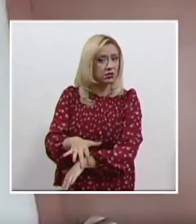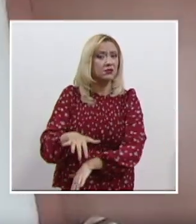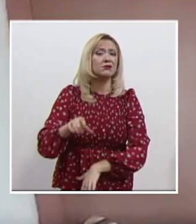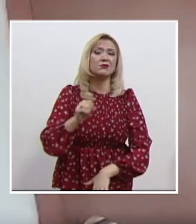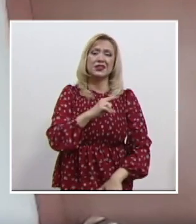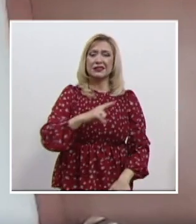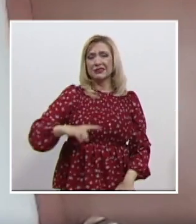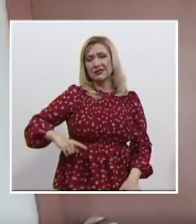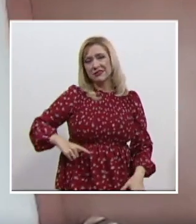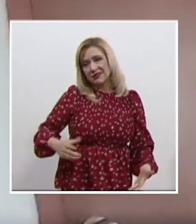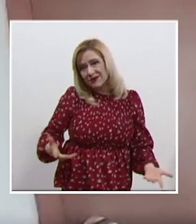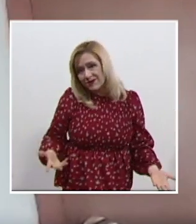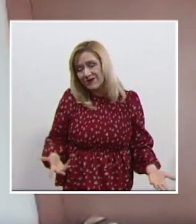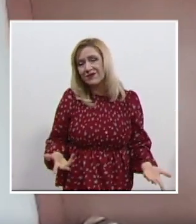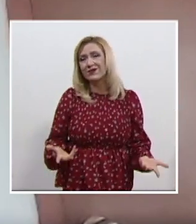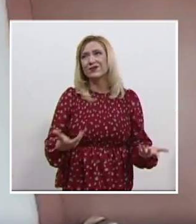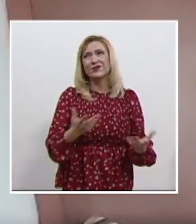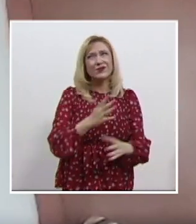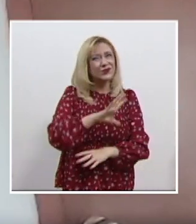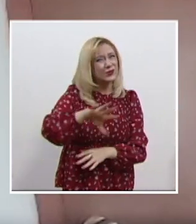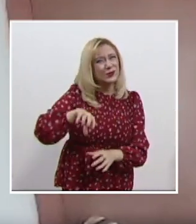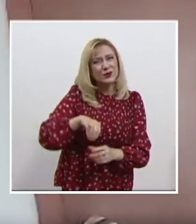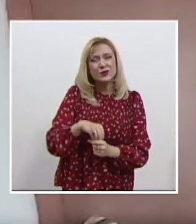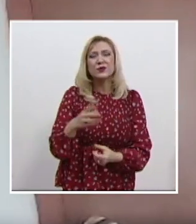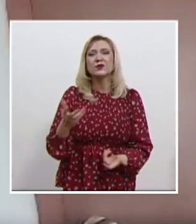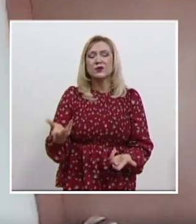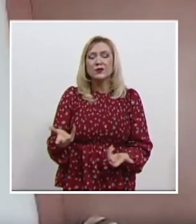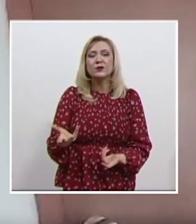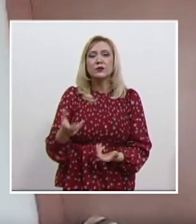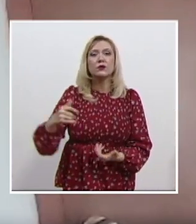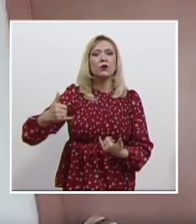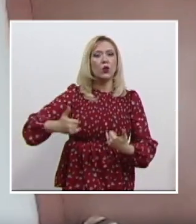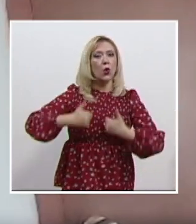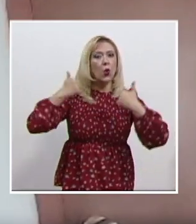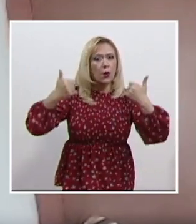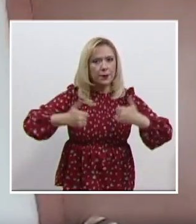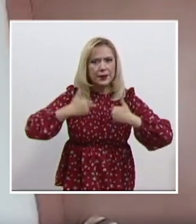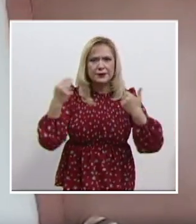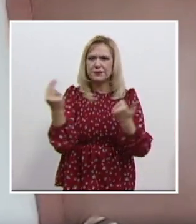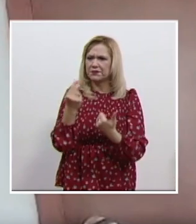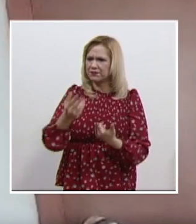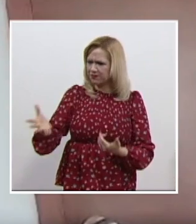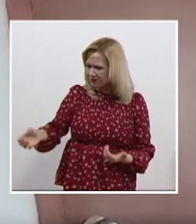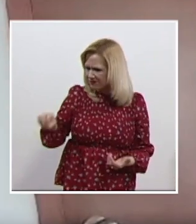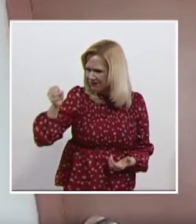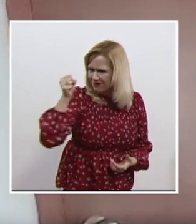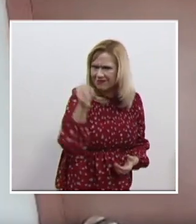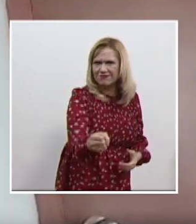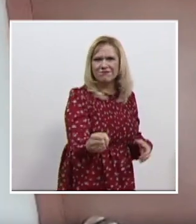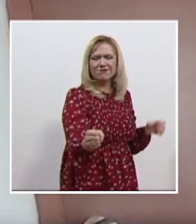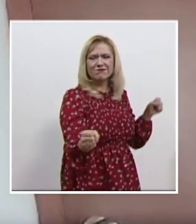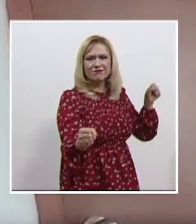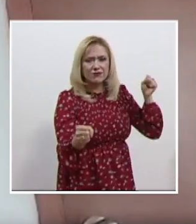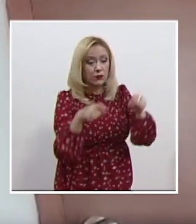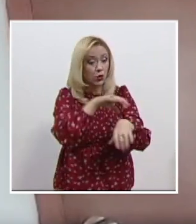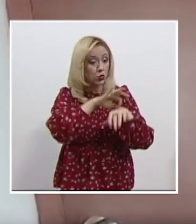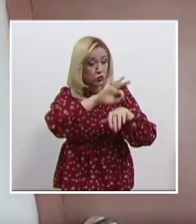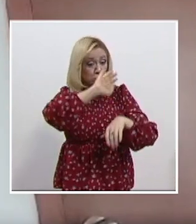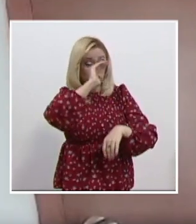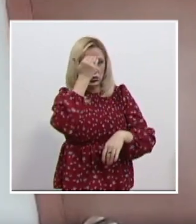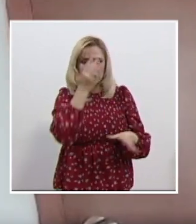Empoderar a la juventud, las respuestas centradas en las supervivientes, institucionalizar